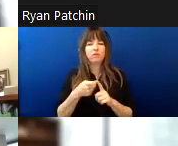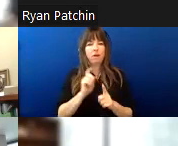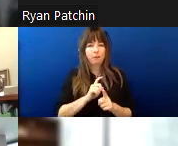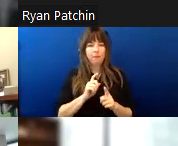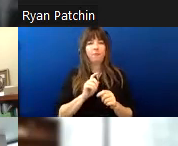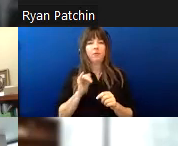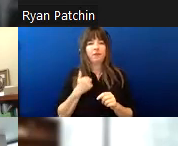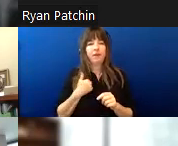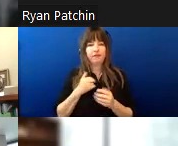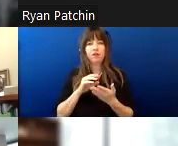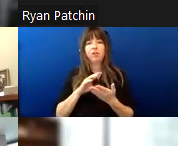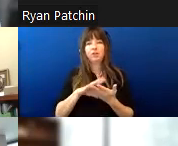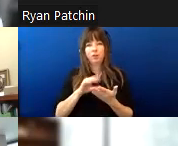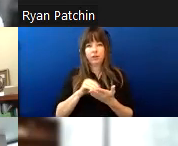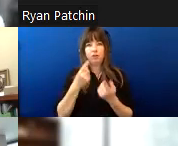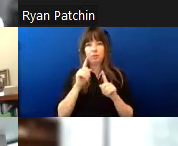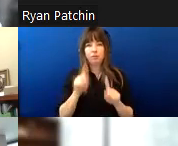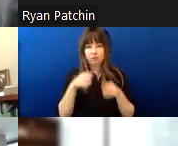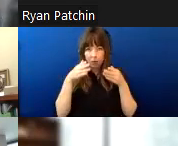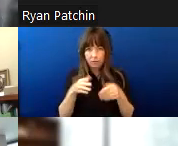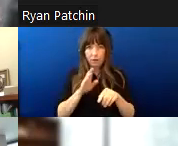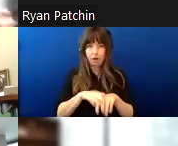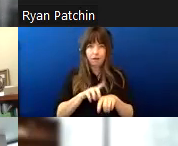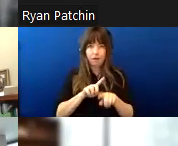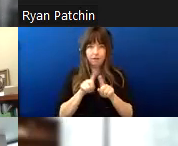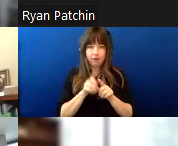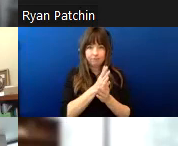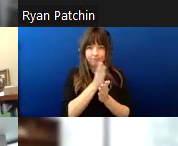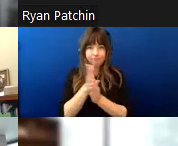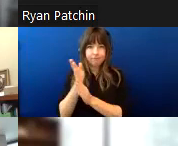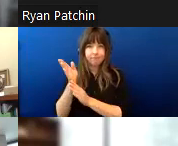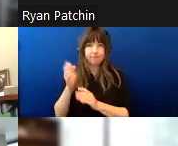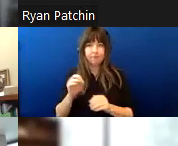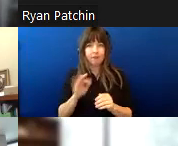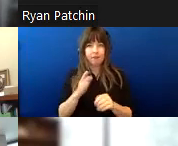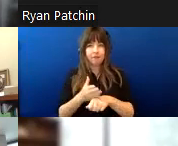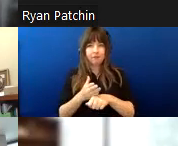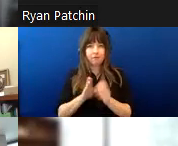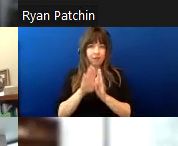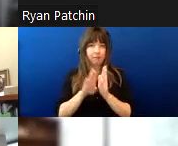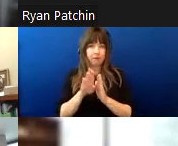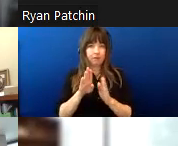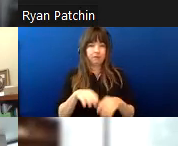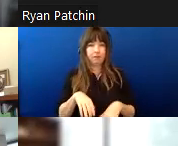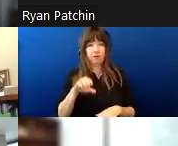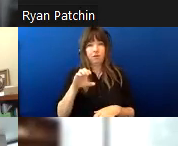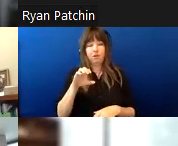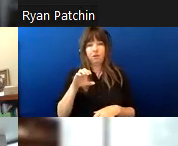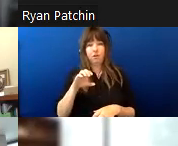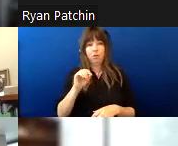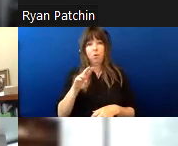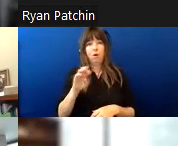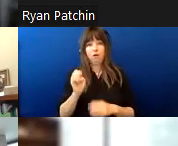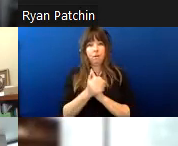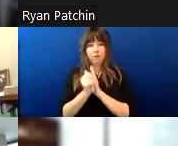tienen grados que se concentran en el desarrollo social y también en estas competencias. Y una de estas